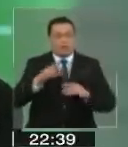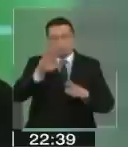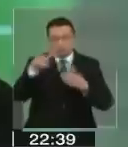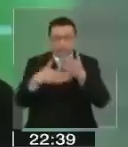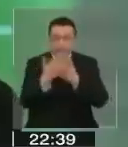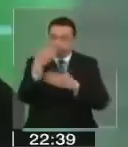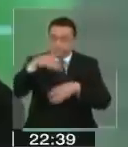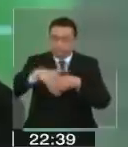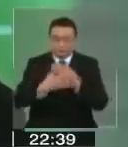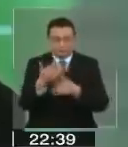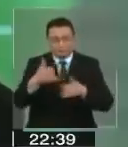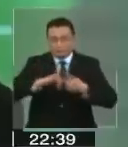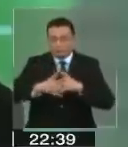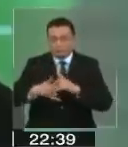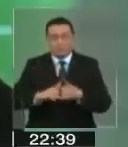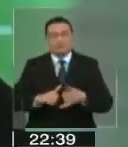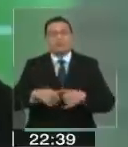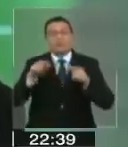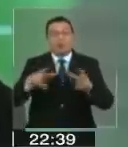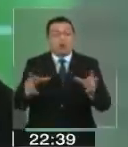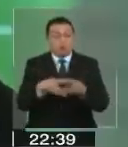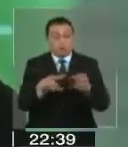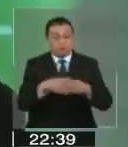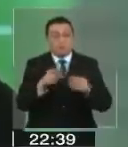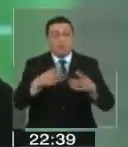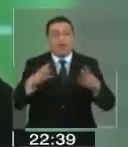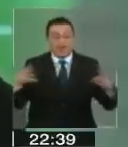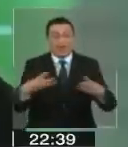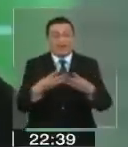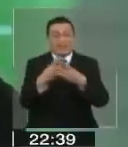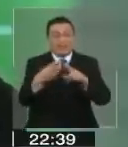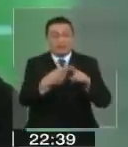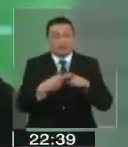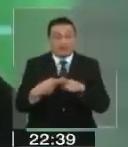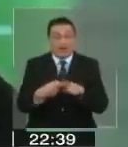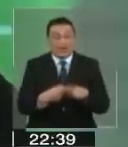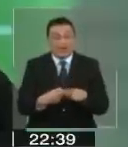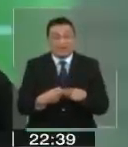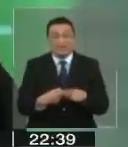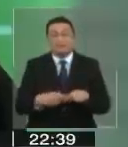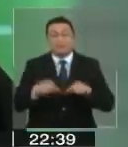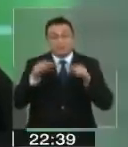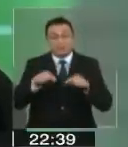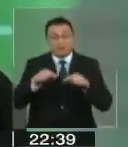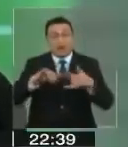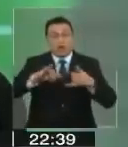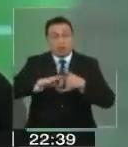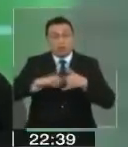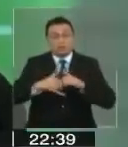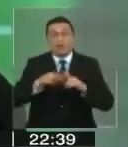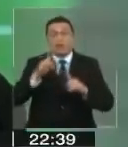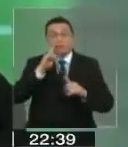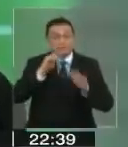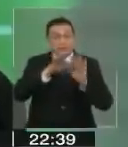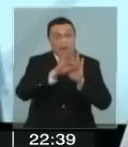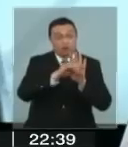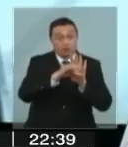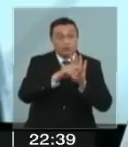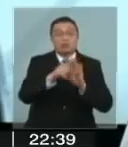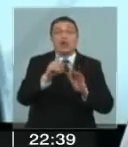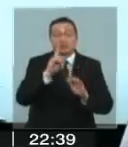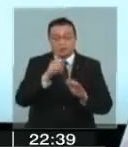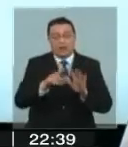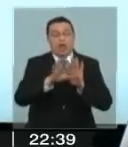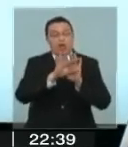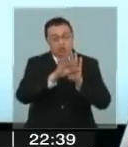24/7. Y como esta agrupación hoy día funciona por redes sociales, este WhatsApp. ¿Tienen Twitter? Tenemos Twitter,